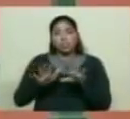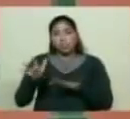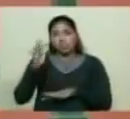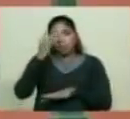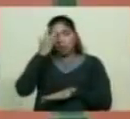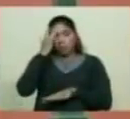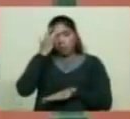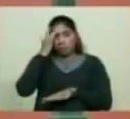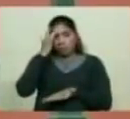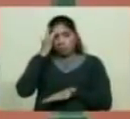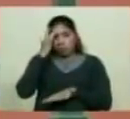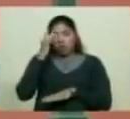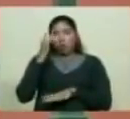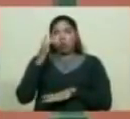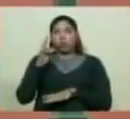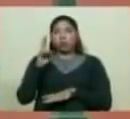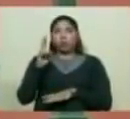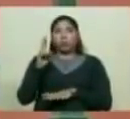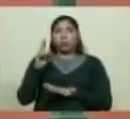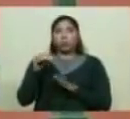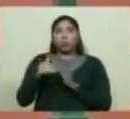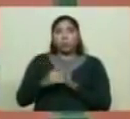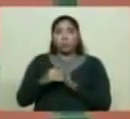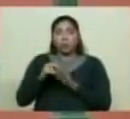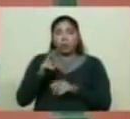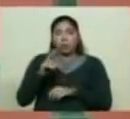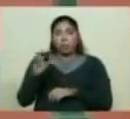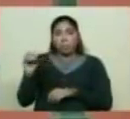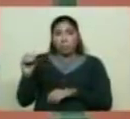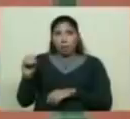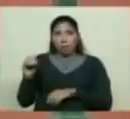2020 porque son dos años de acontecimientos